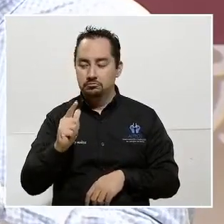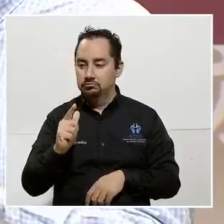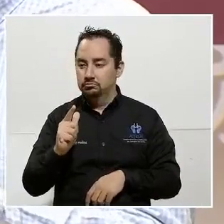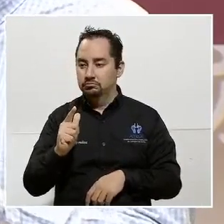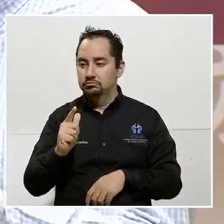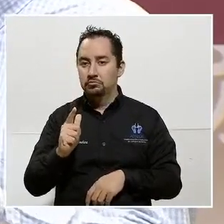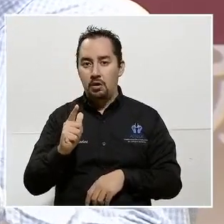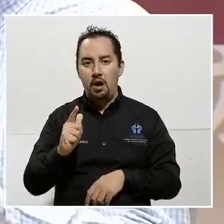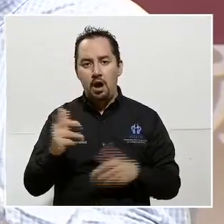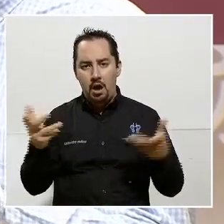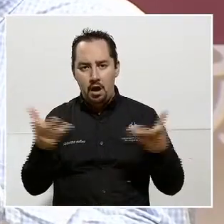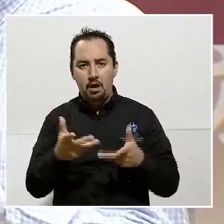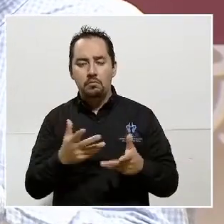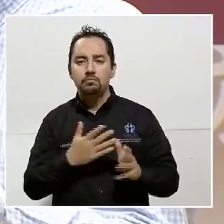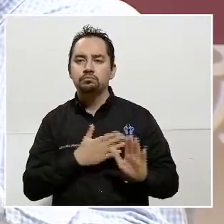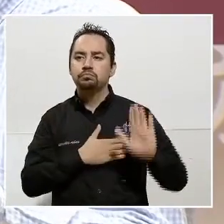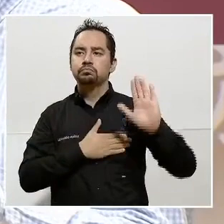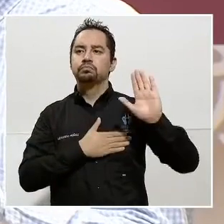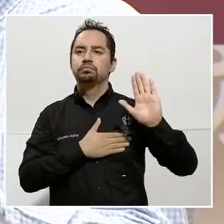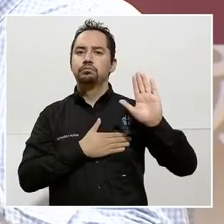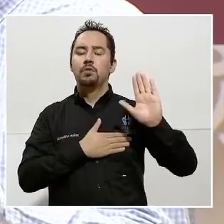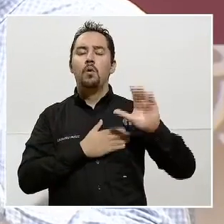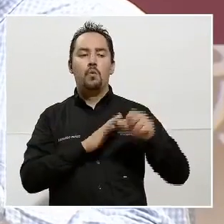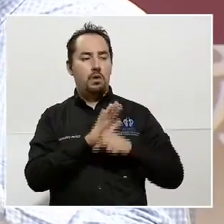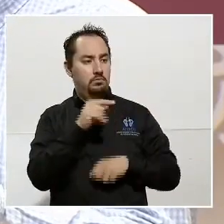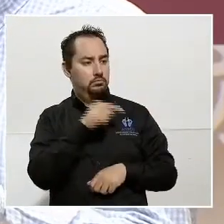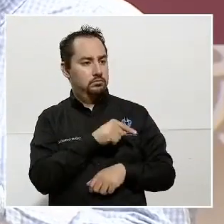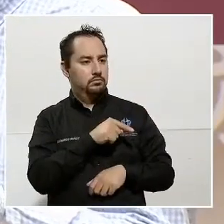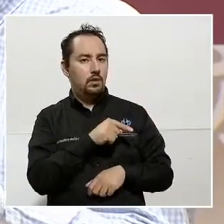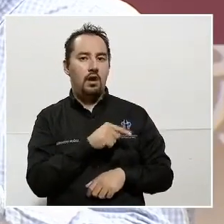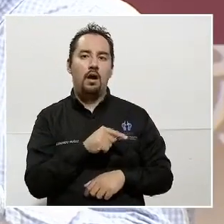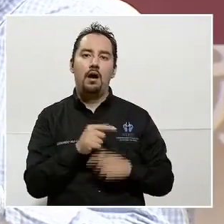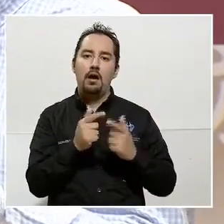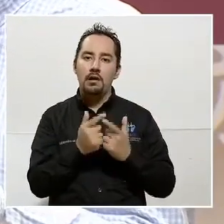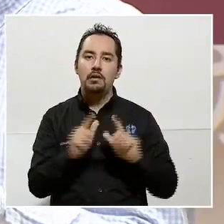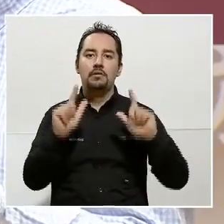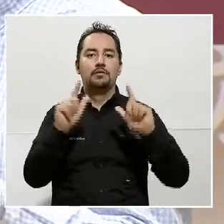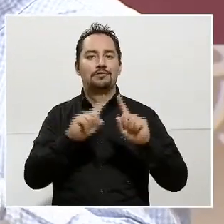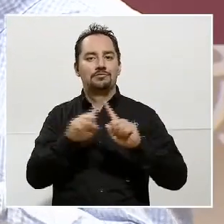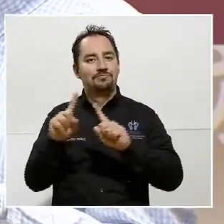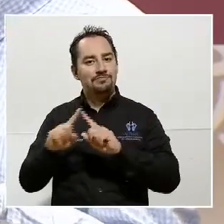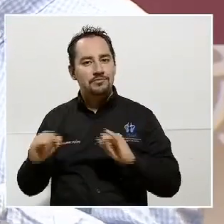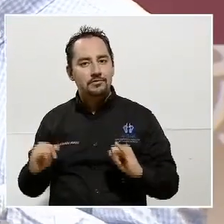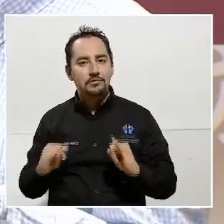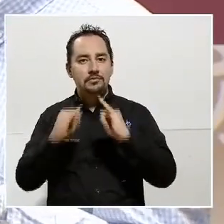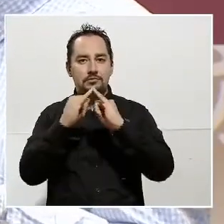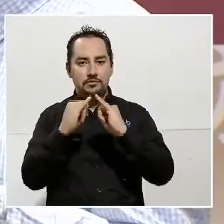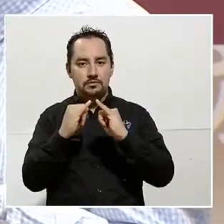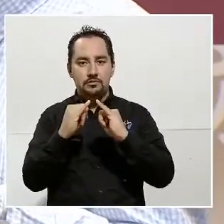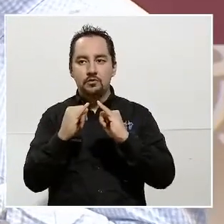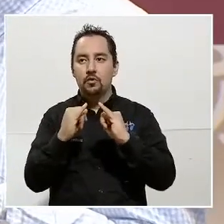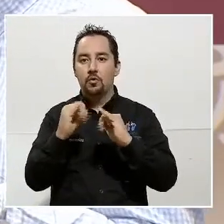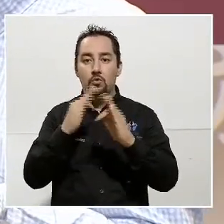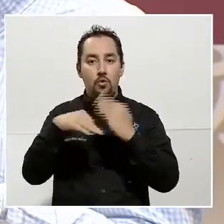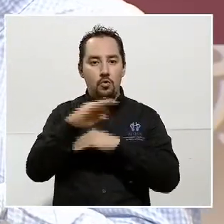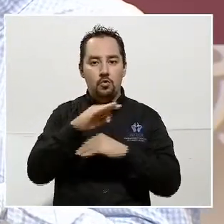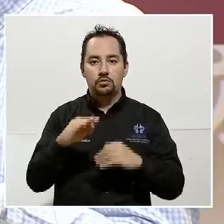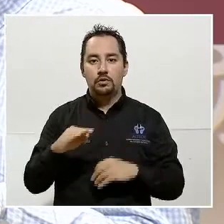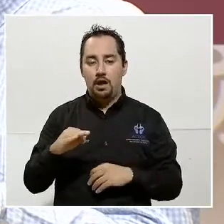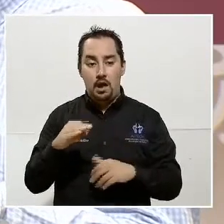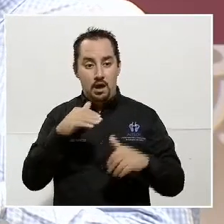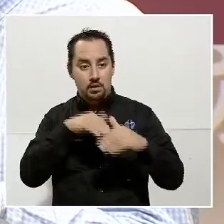de garantizar el acceso libre a las instituciones de la Administración Pública Federal,